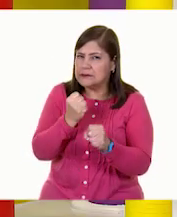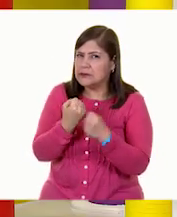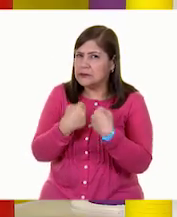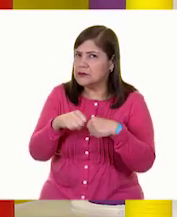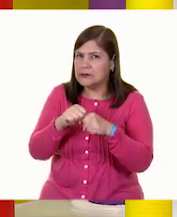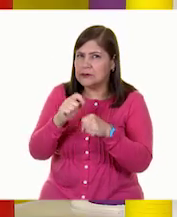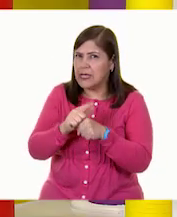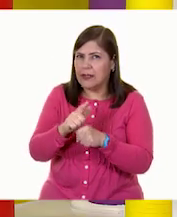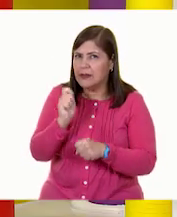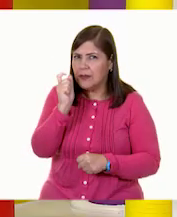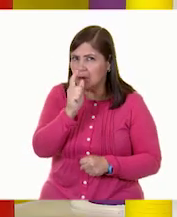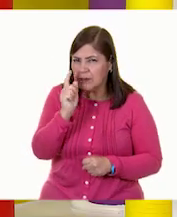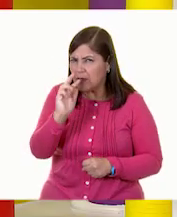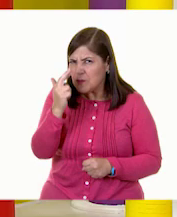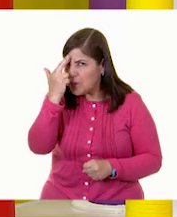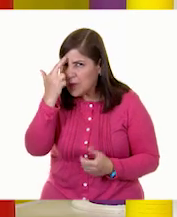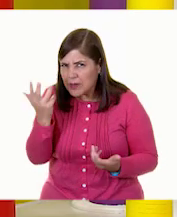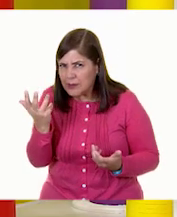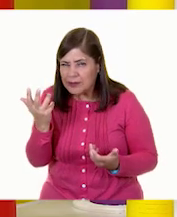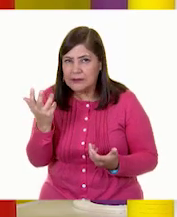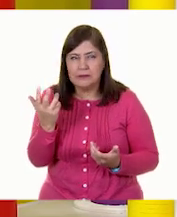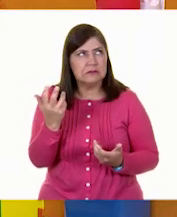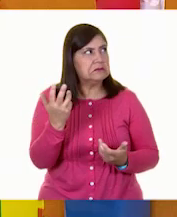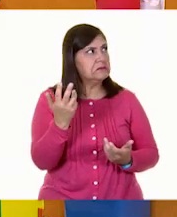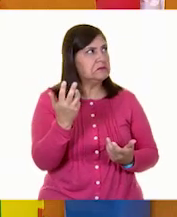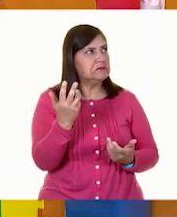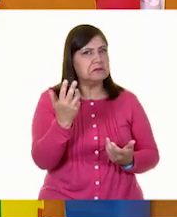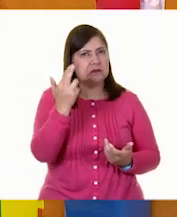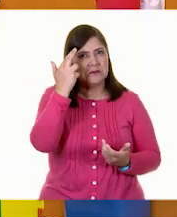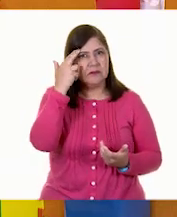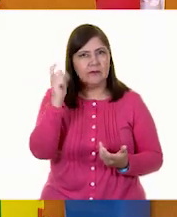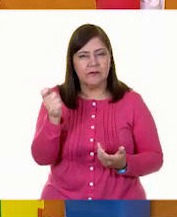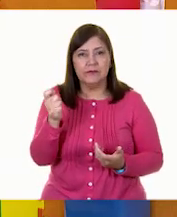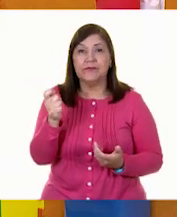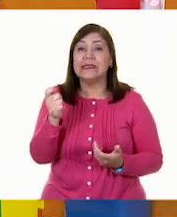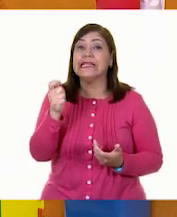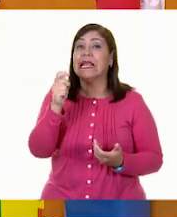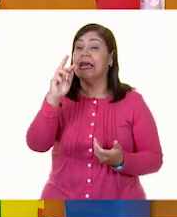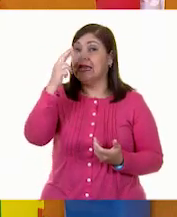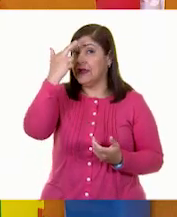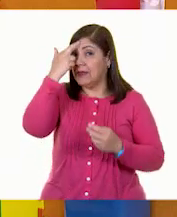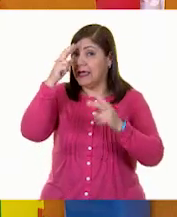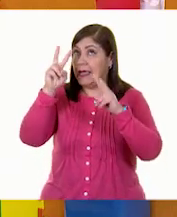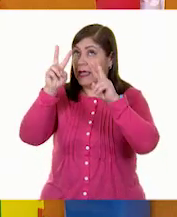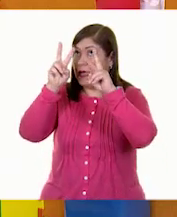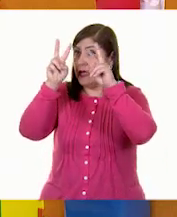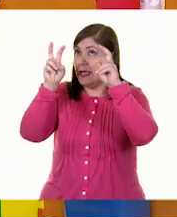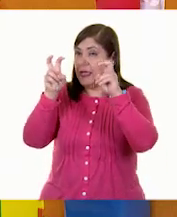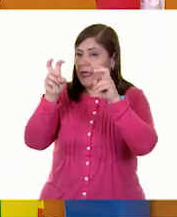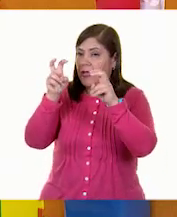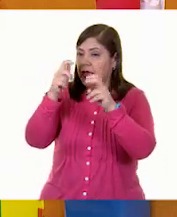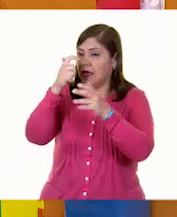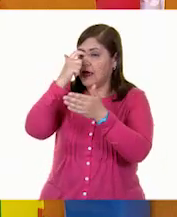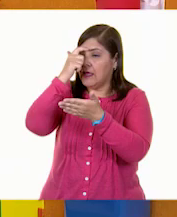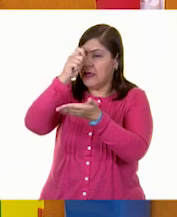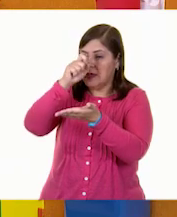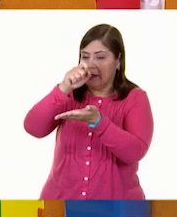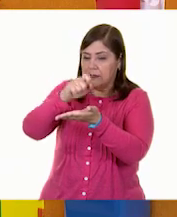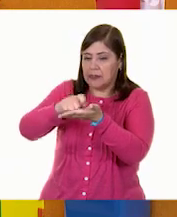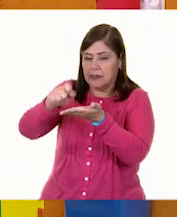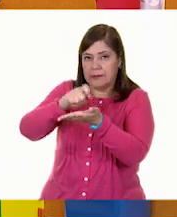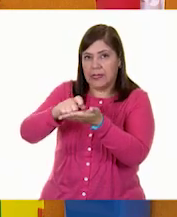Ay, ¿recuerdan? ¿No? No. El título era escribir adivinanzas para